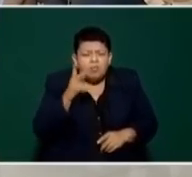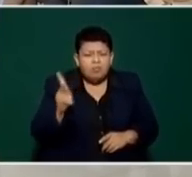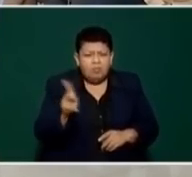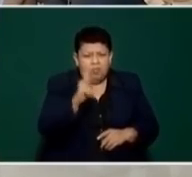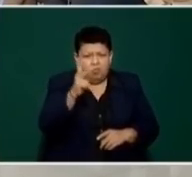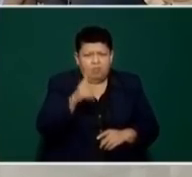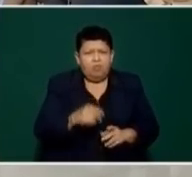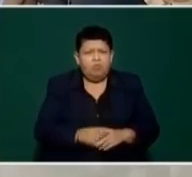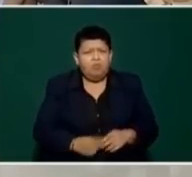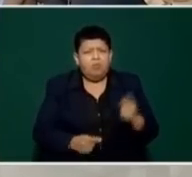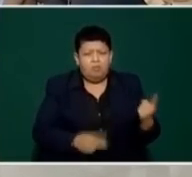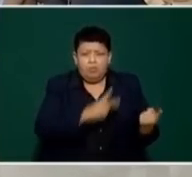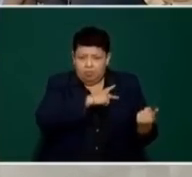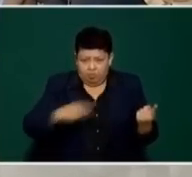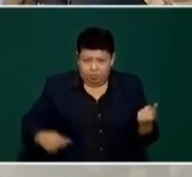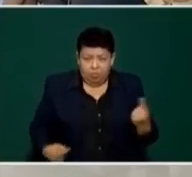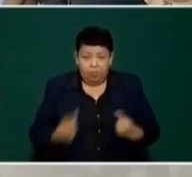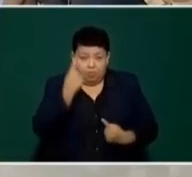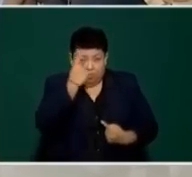al señor gobernador.